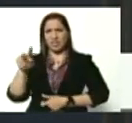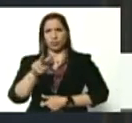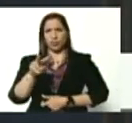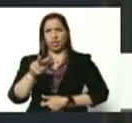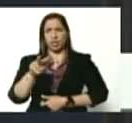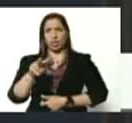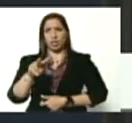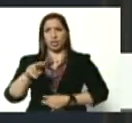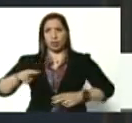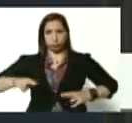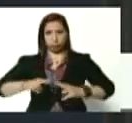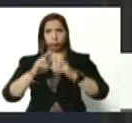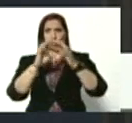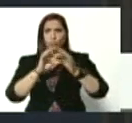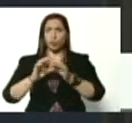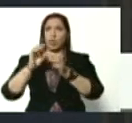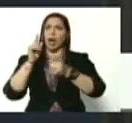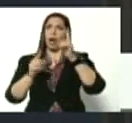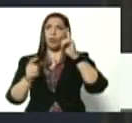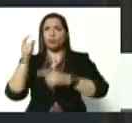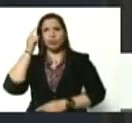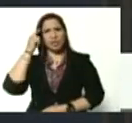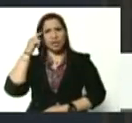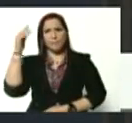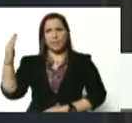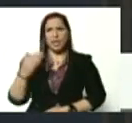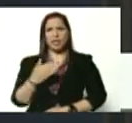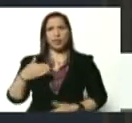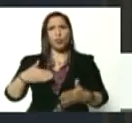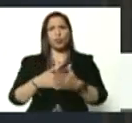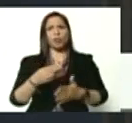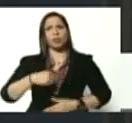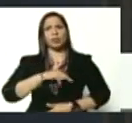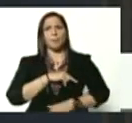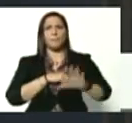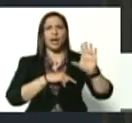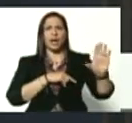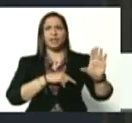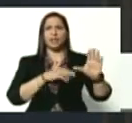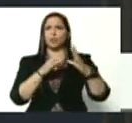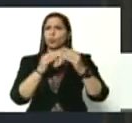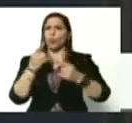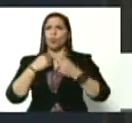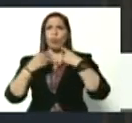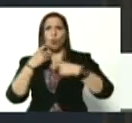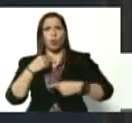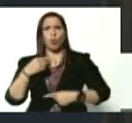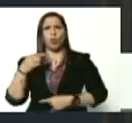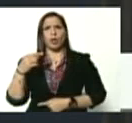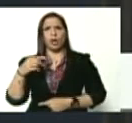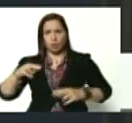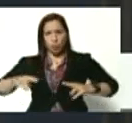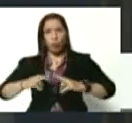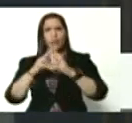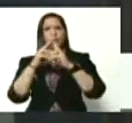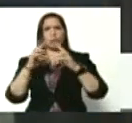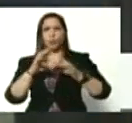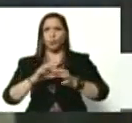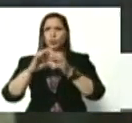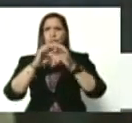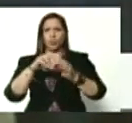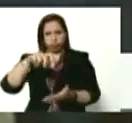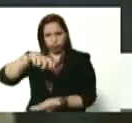que nos encuentren unidos si algún día vienen contra nuestra patria de todos los colores y nos encuentren unidos rodilla en tierra defendiendo a nuestro